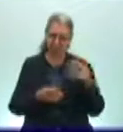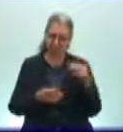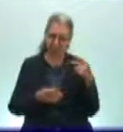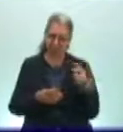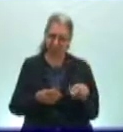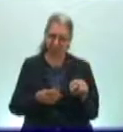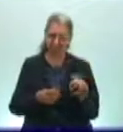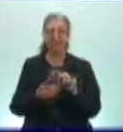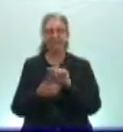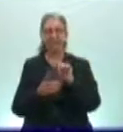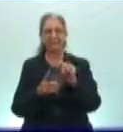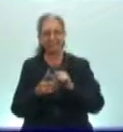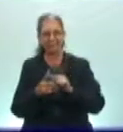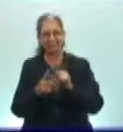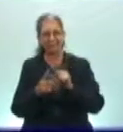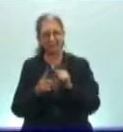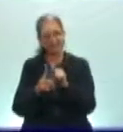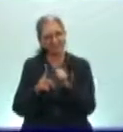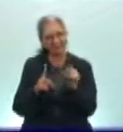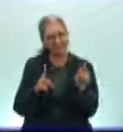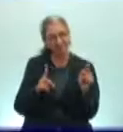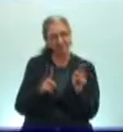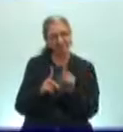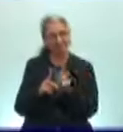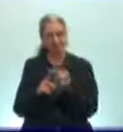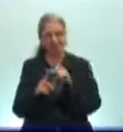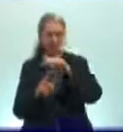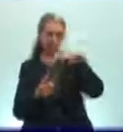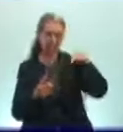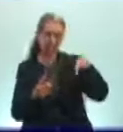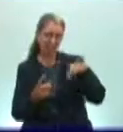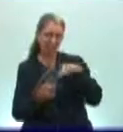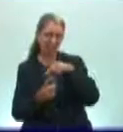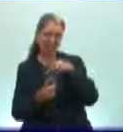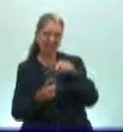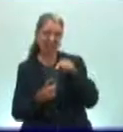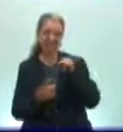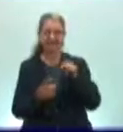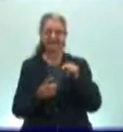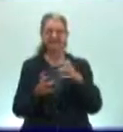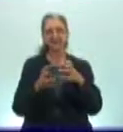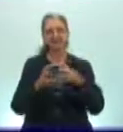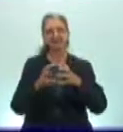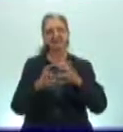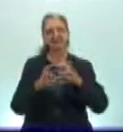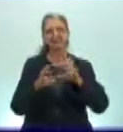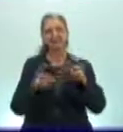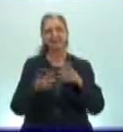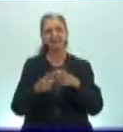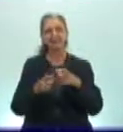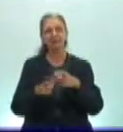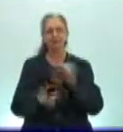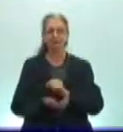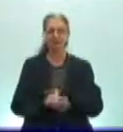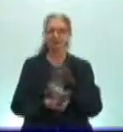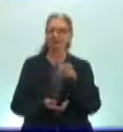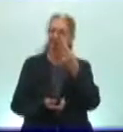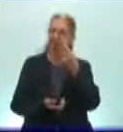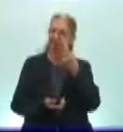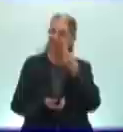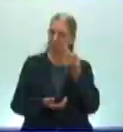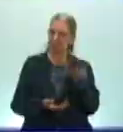de medir el borde de objetos de forma circular. Veamos entonces cómo